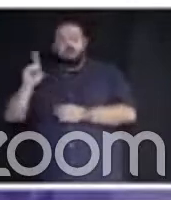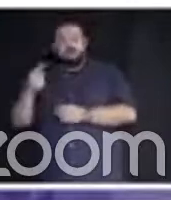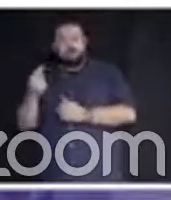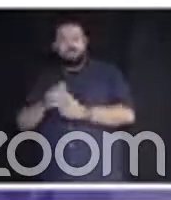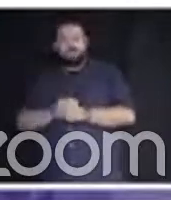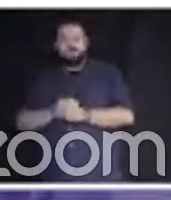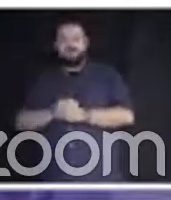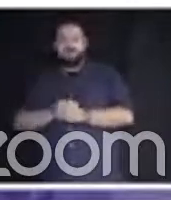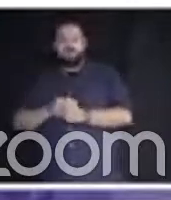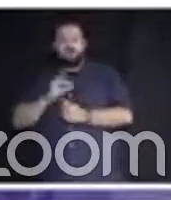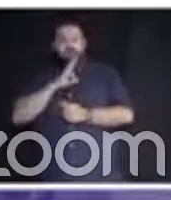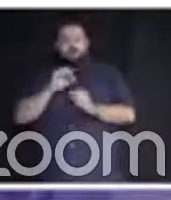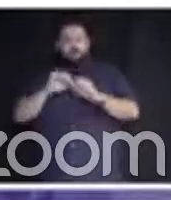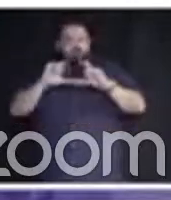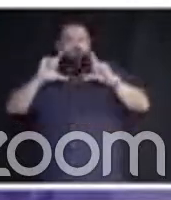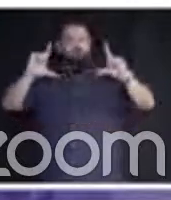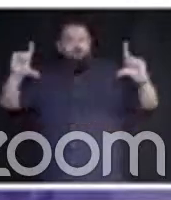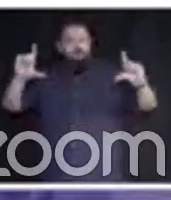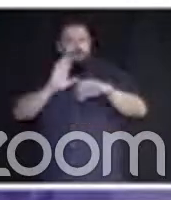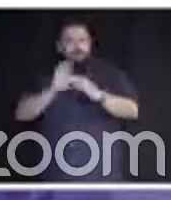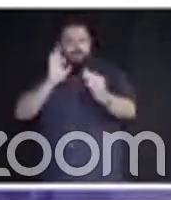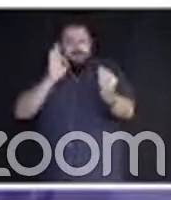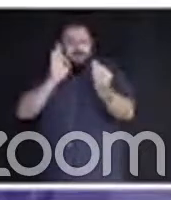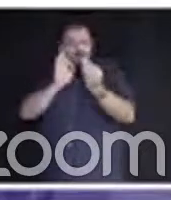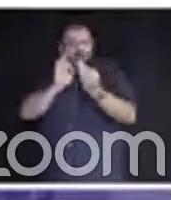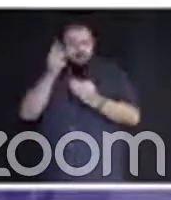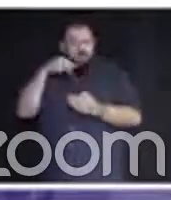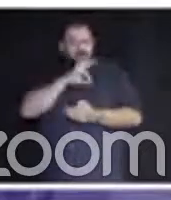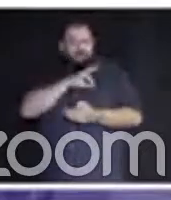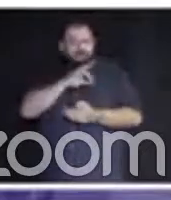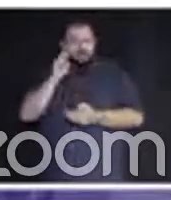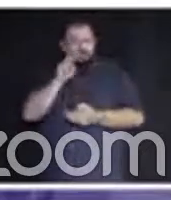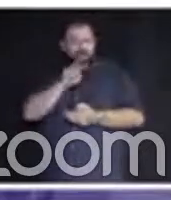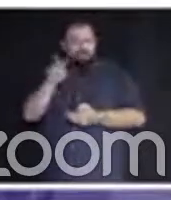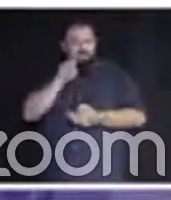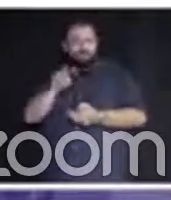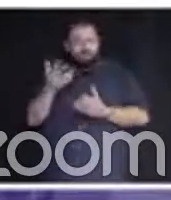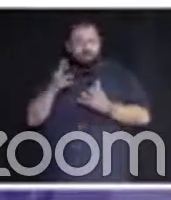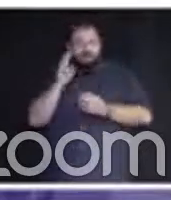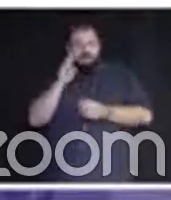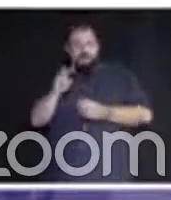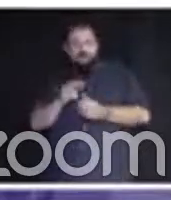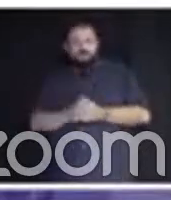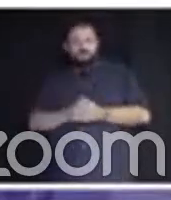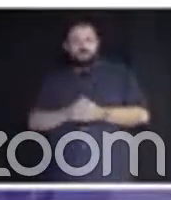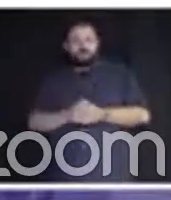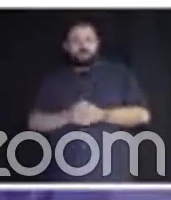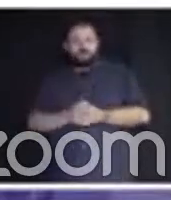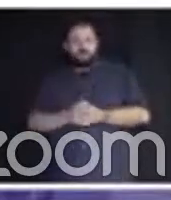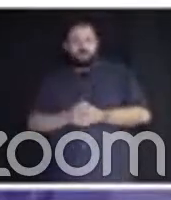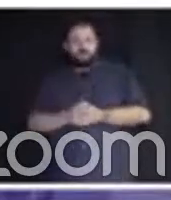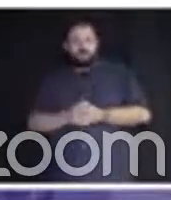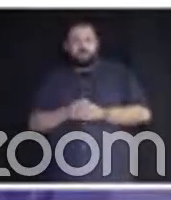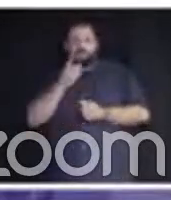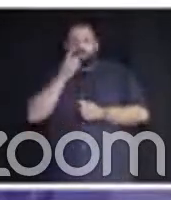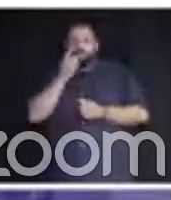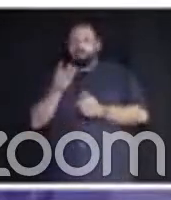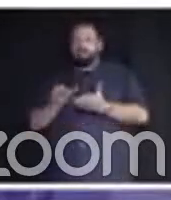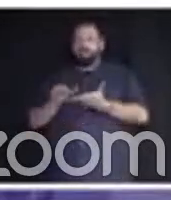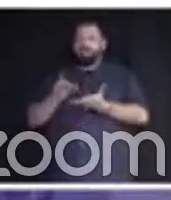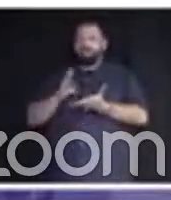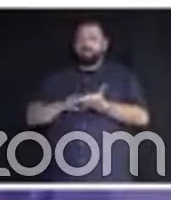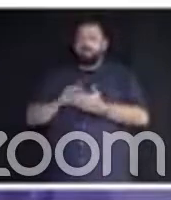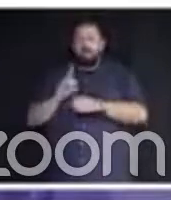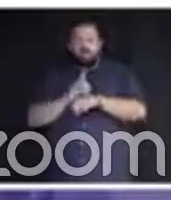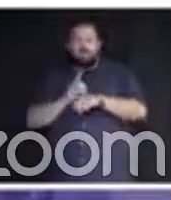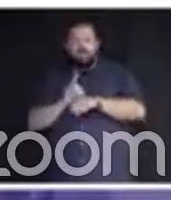No las podemos hacer más grandes, pero mira, las que sí se alcanzan a ver. Si soy constante, llegaré a ser triple diamante,